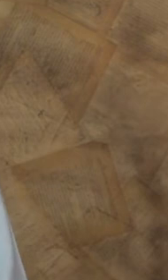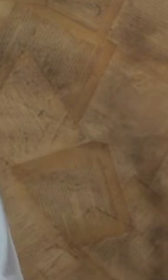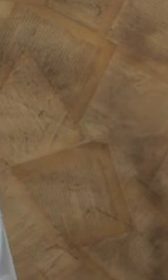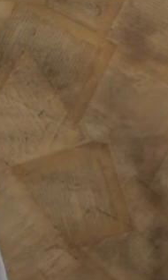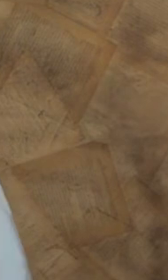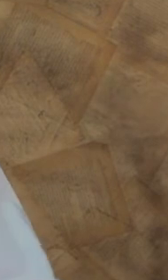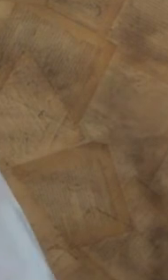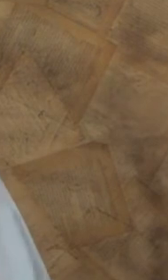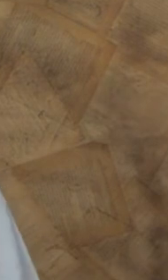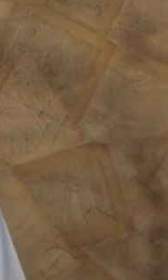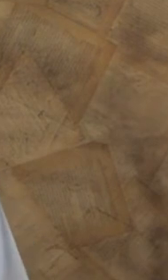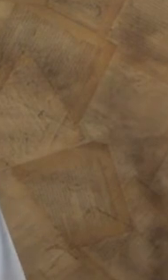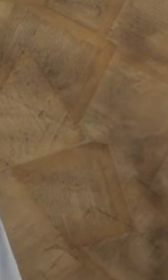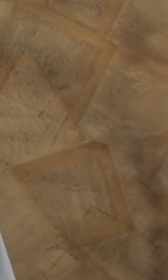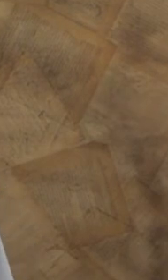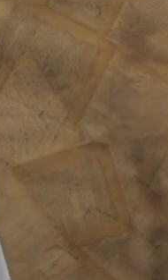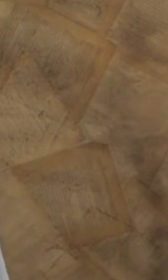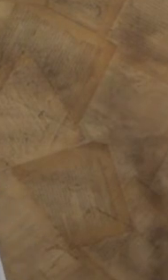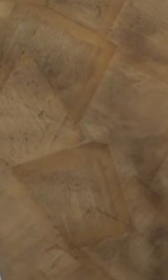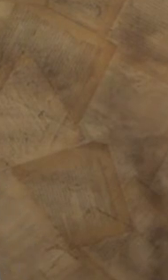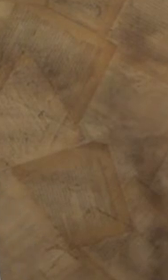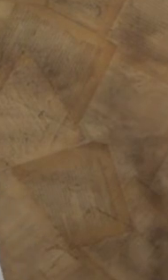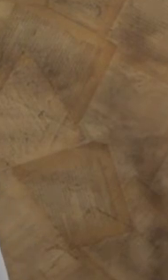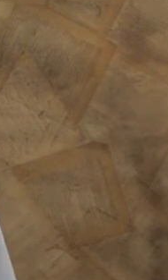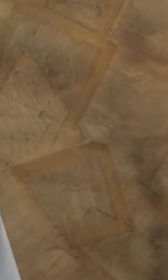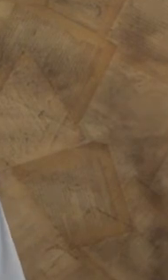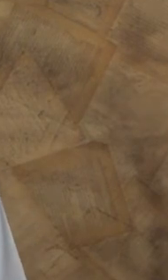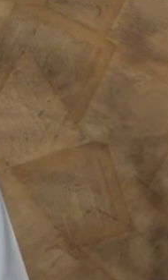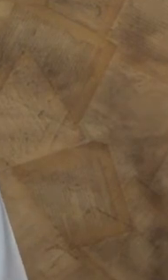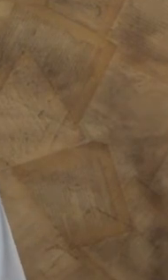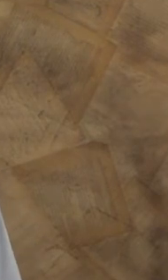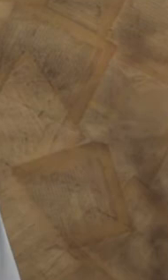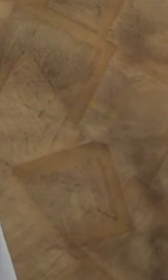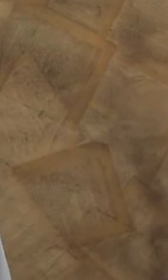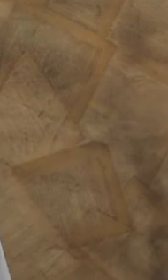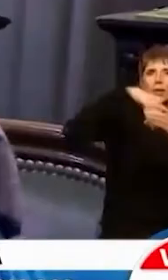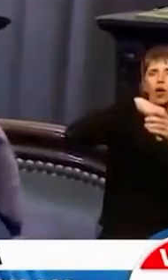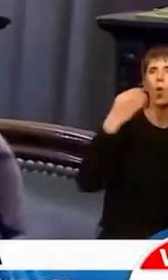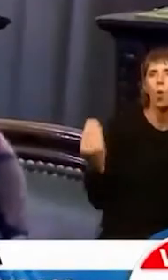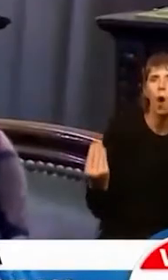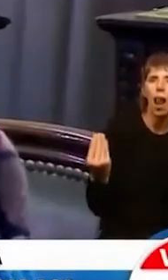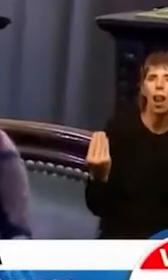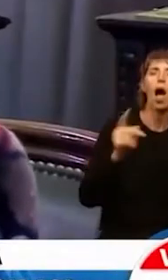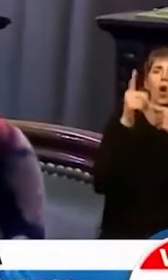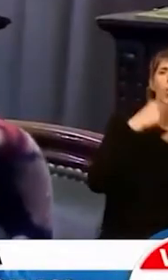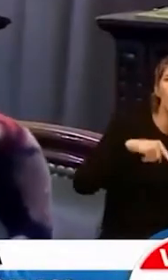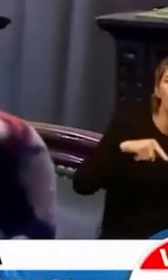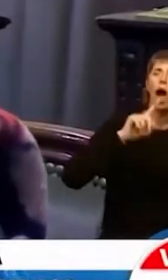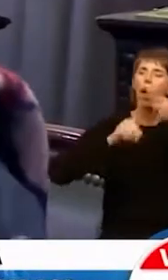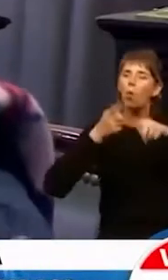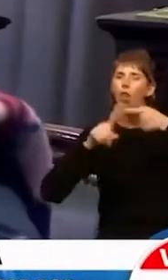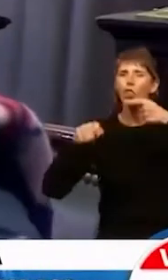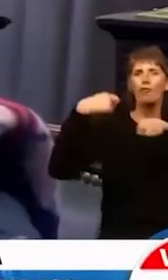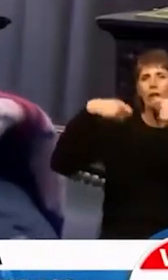en estos casi cuatro años de gestionar esa banca de diputados después de arduas tratativas